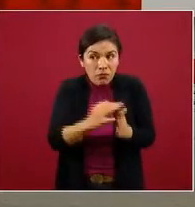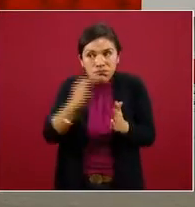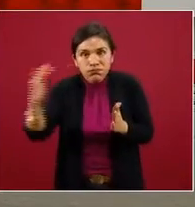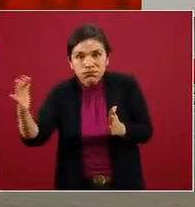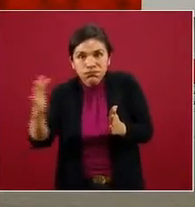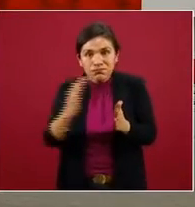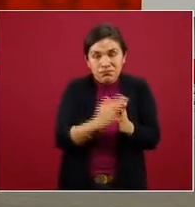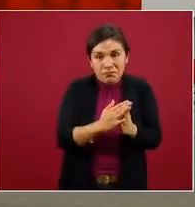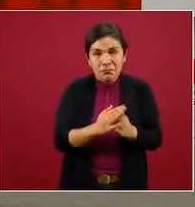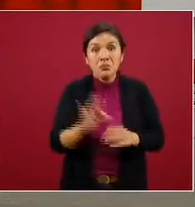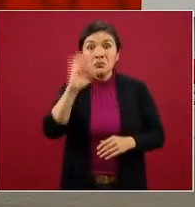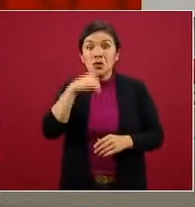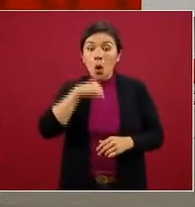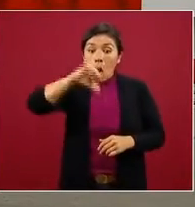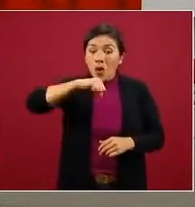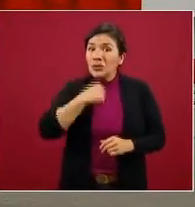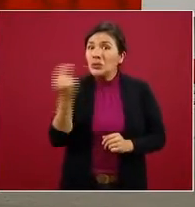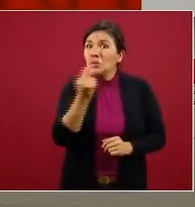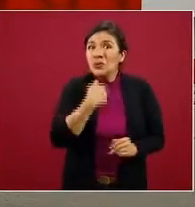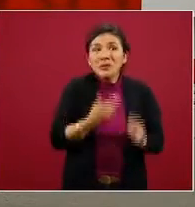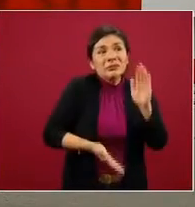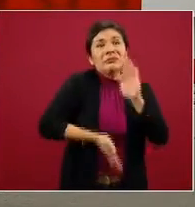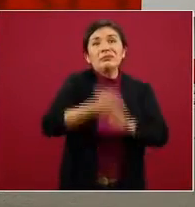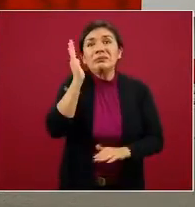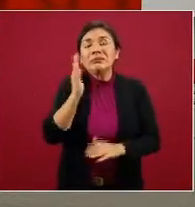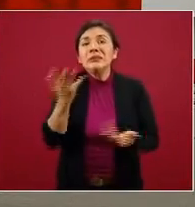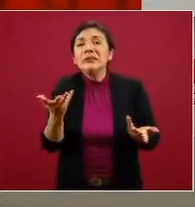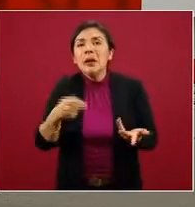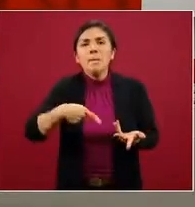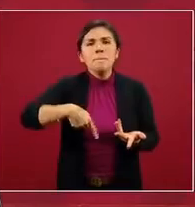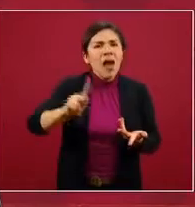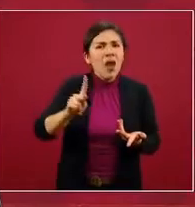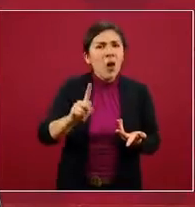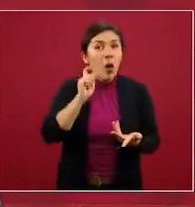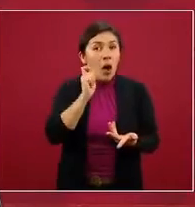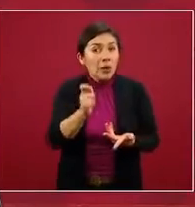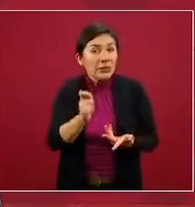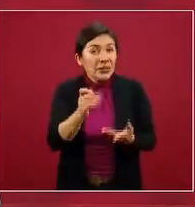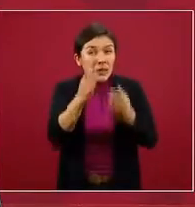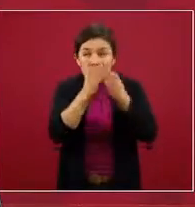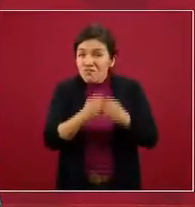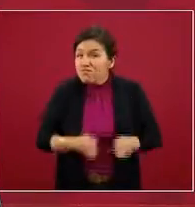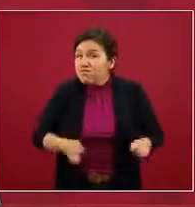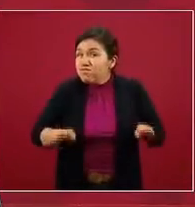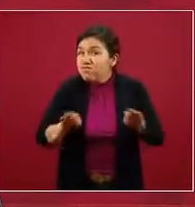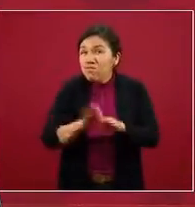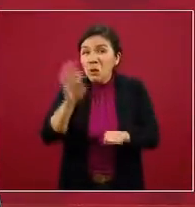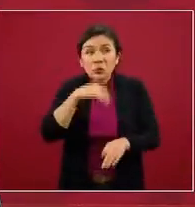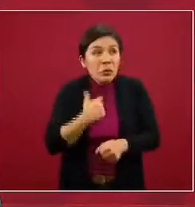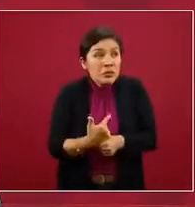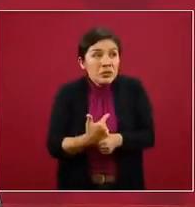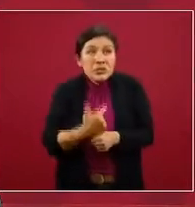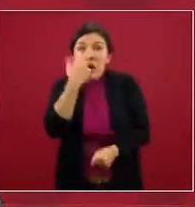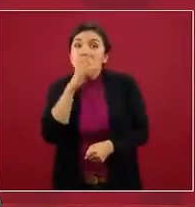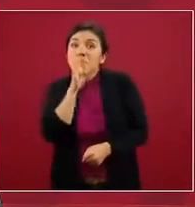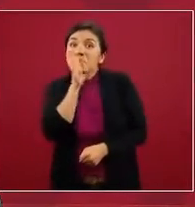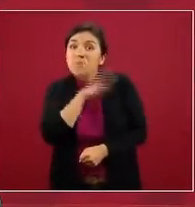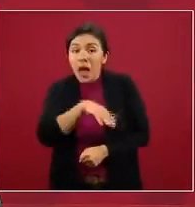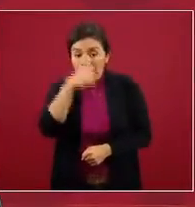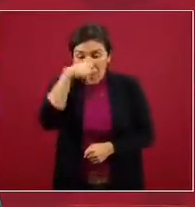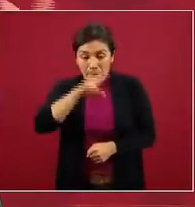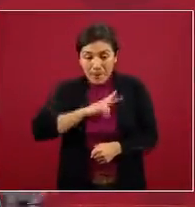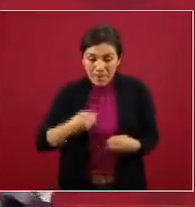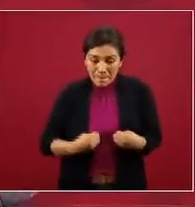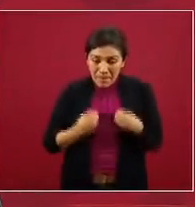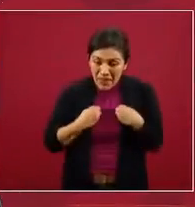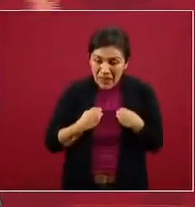hablando. Si yo hoy tengo que hacer algo, pero no es indispensable, no me va a afectar sustantivamente mi